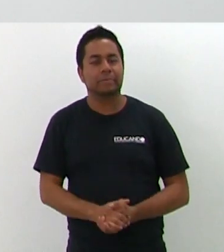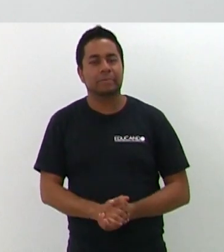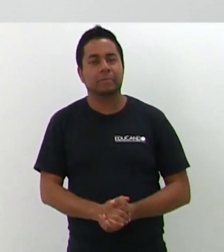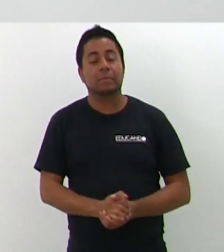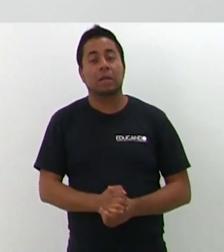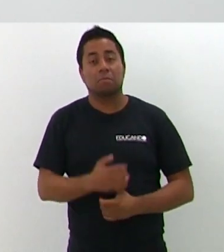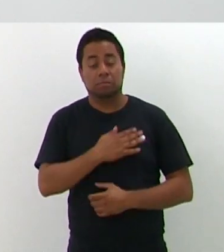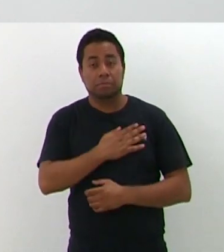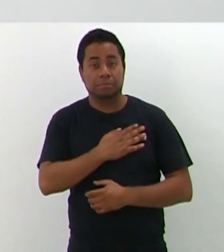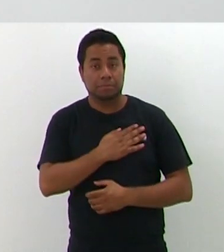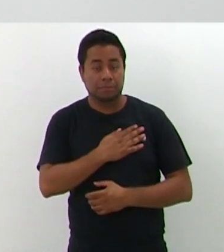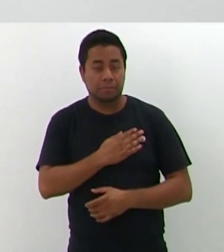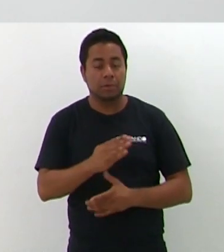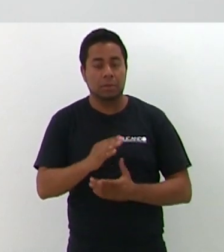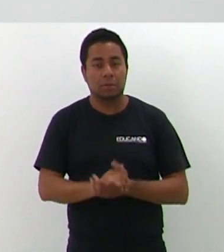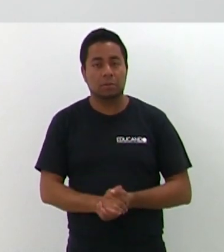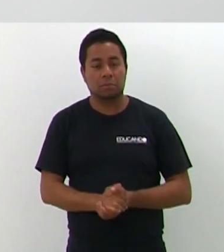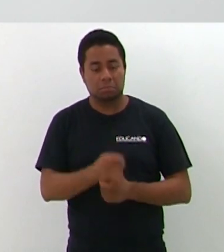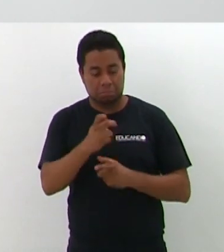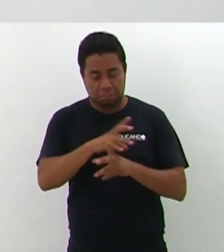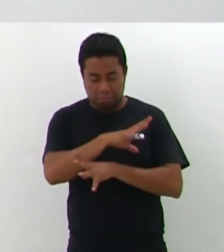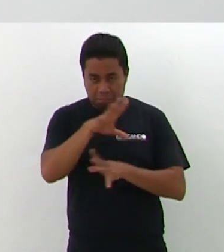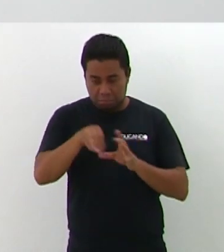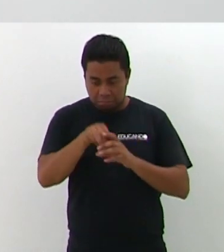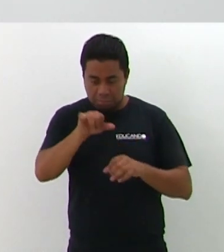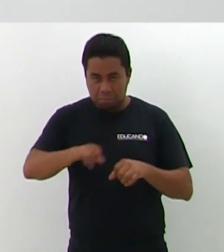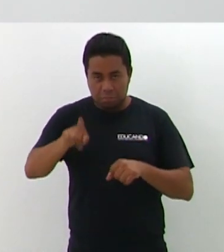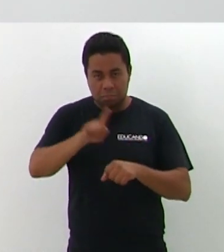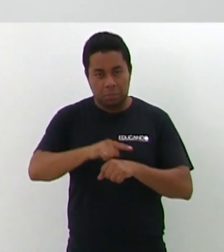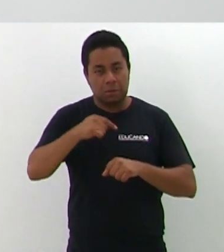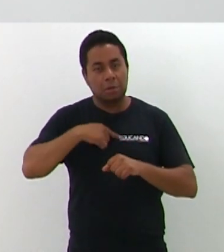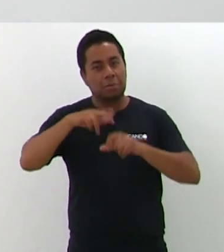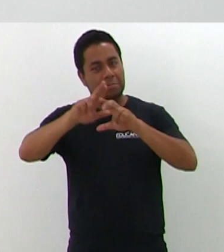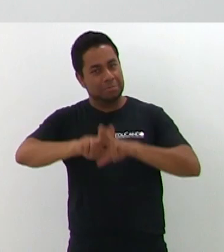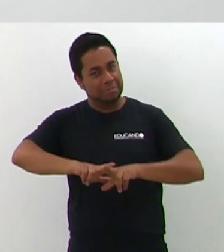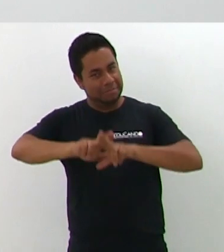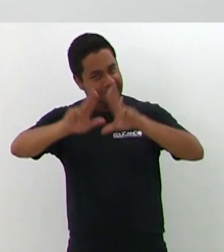Bueno, esto es todo por hoy, me despido de ustedes.